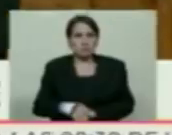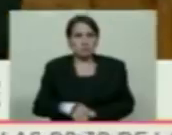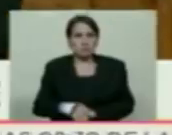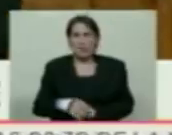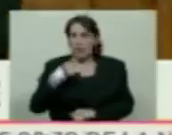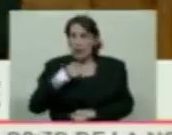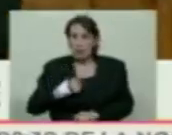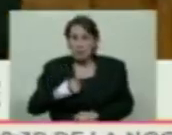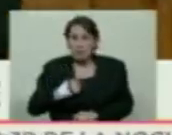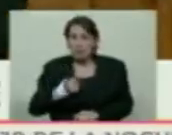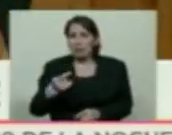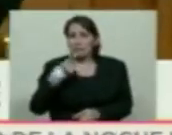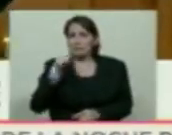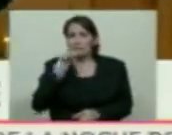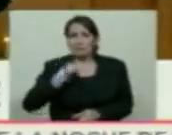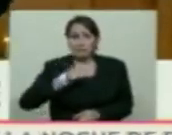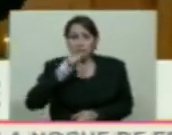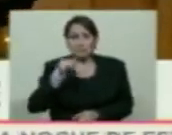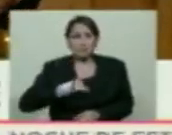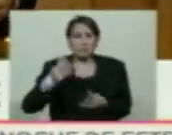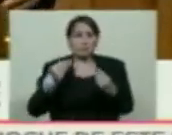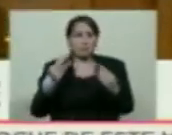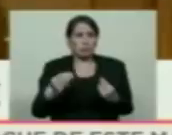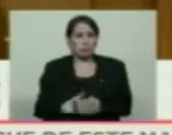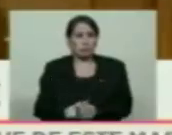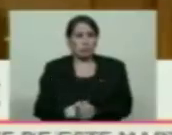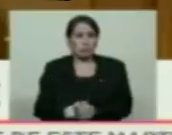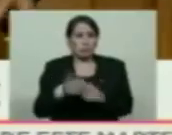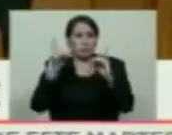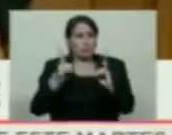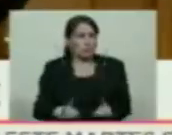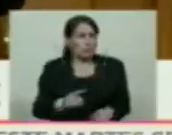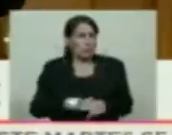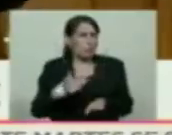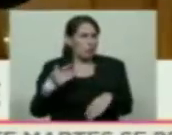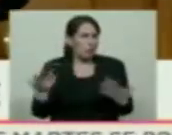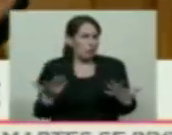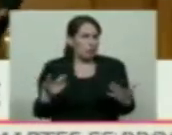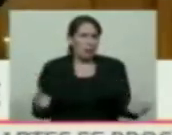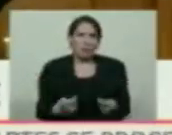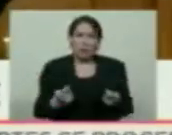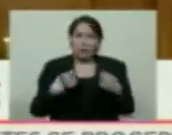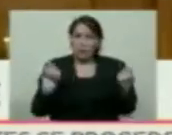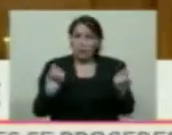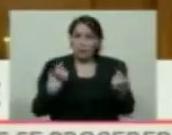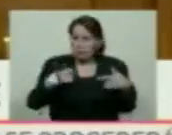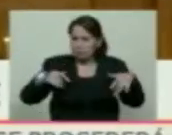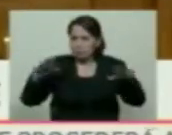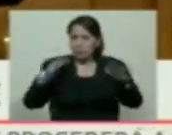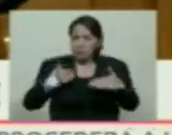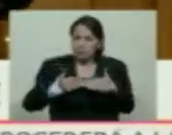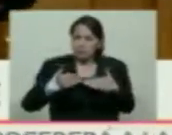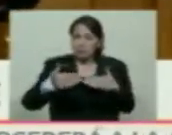acusado? ¿De qué no me han acusado a uno? Yo tomé la decisión de demandar a unos periódicos. Ahí voy, piano, piano. Dentro de poco